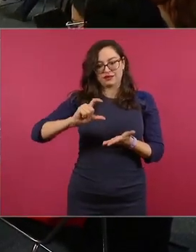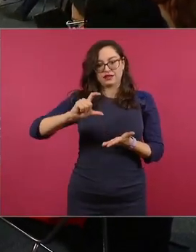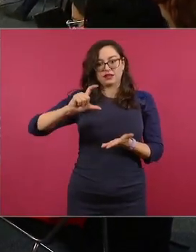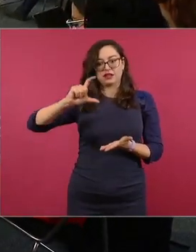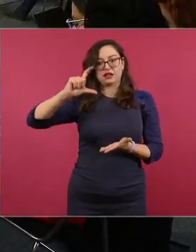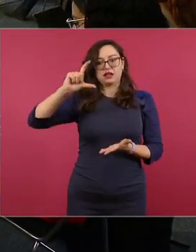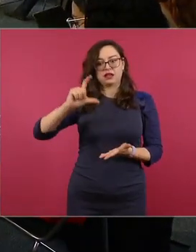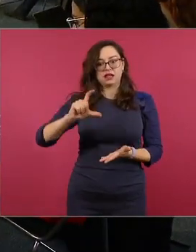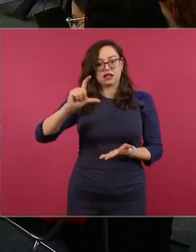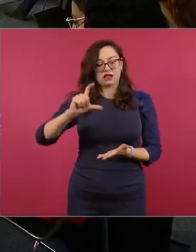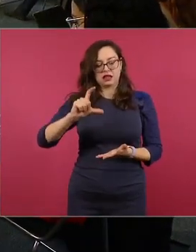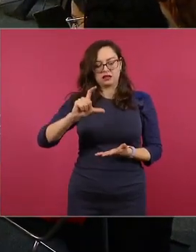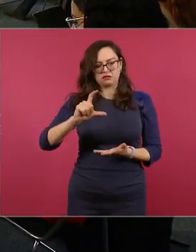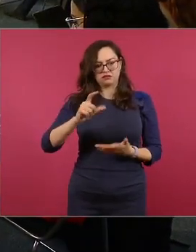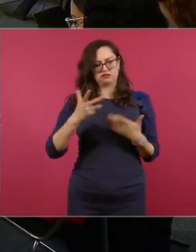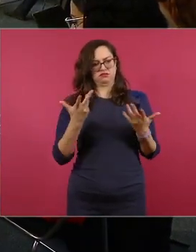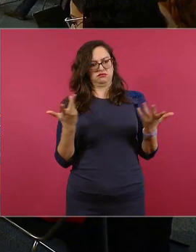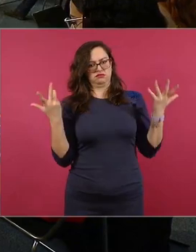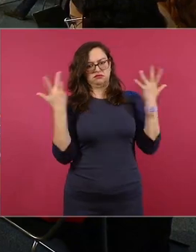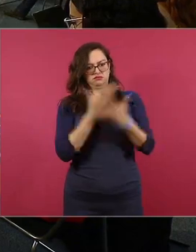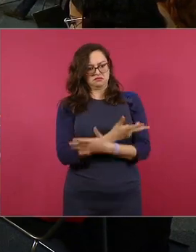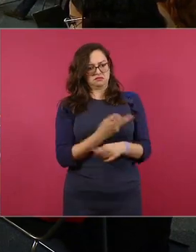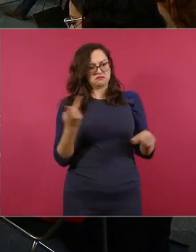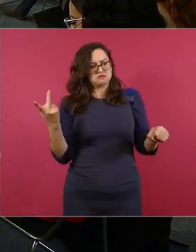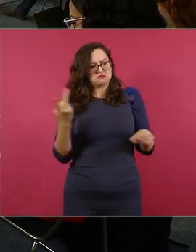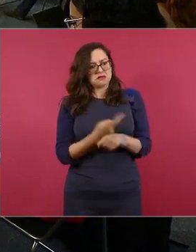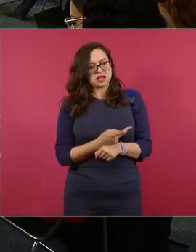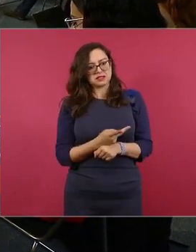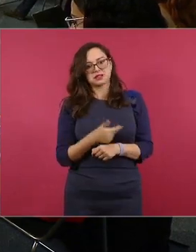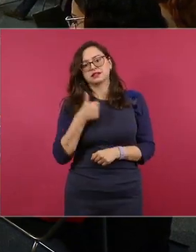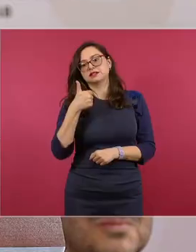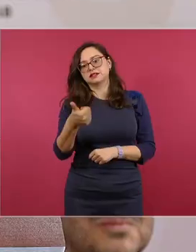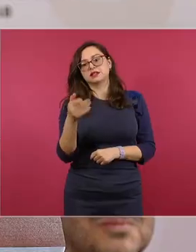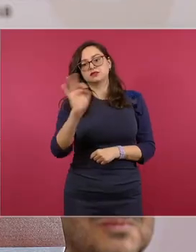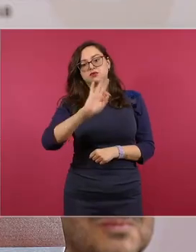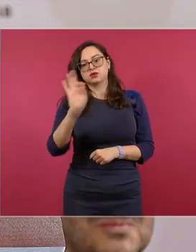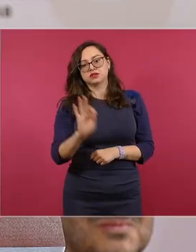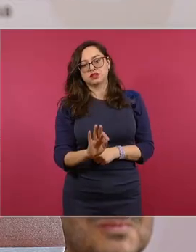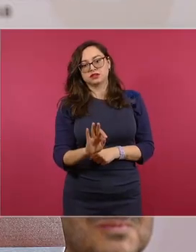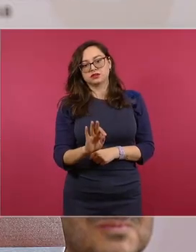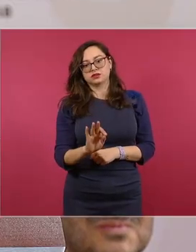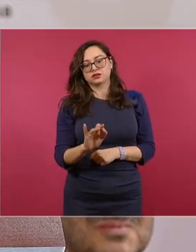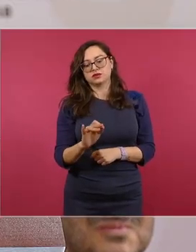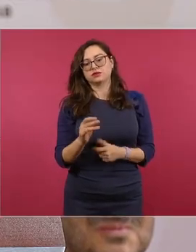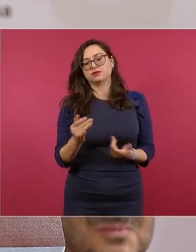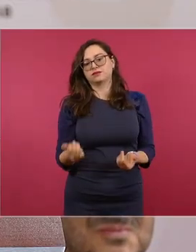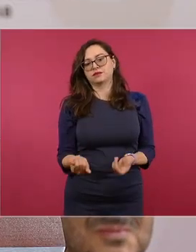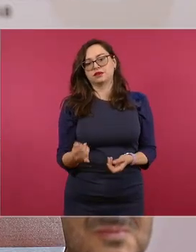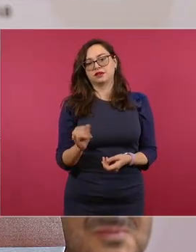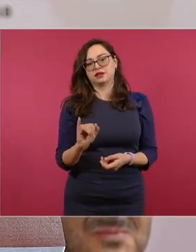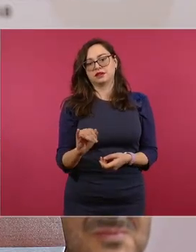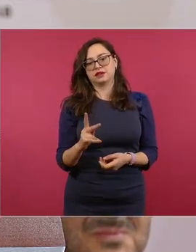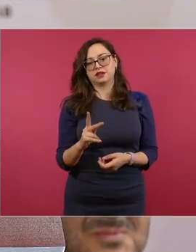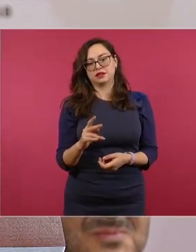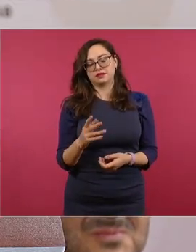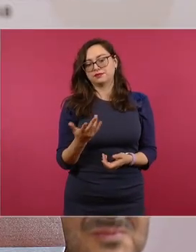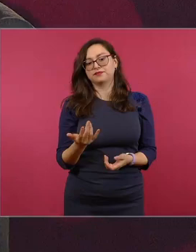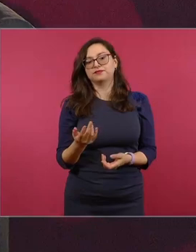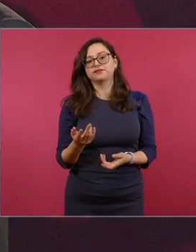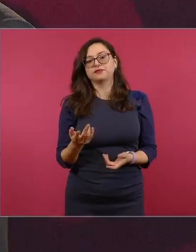14% de aumento porque 6% iba para el impuesto sobre la renta. Entonces, nada más